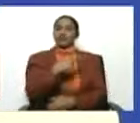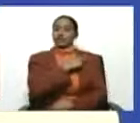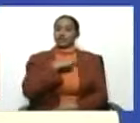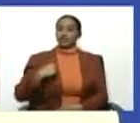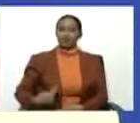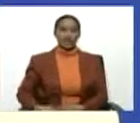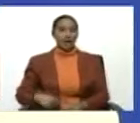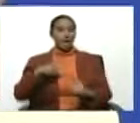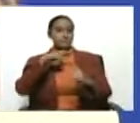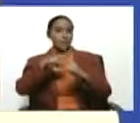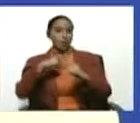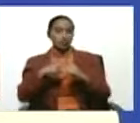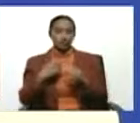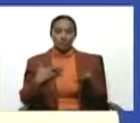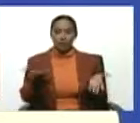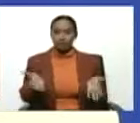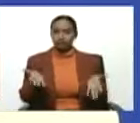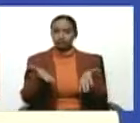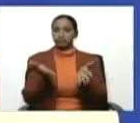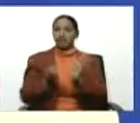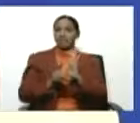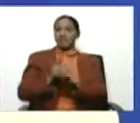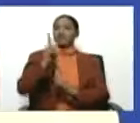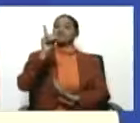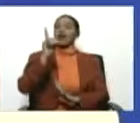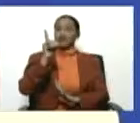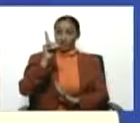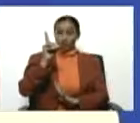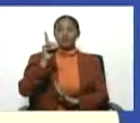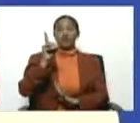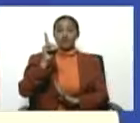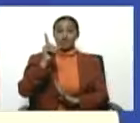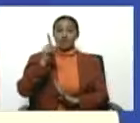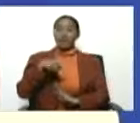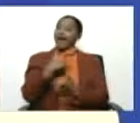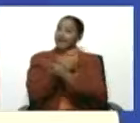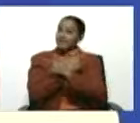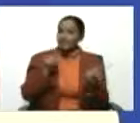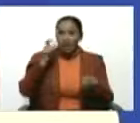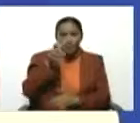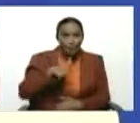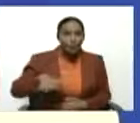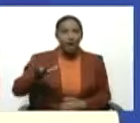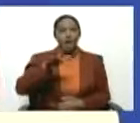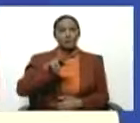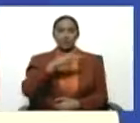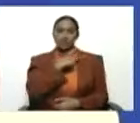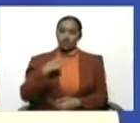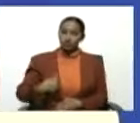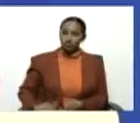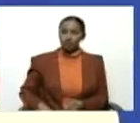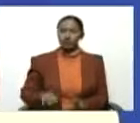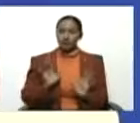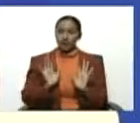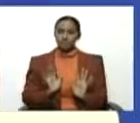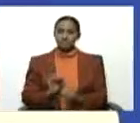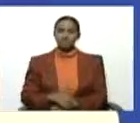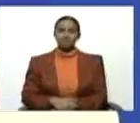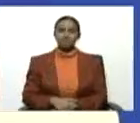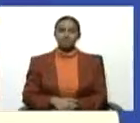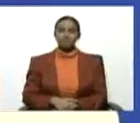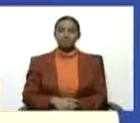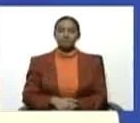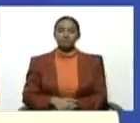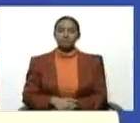y la soberanía de China también nos ayuda y luego también está esto de la mnb que